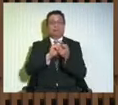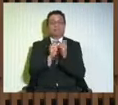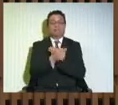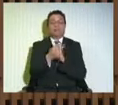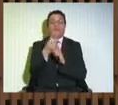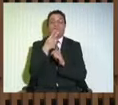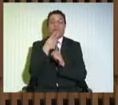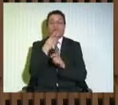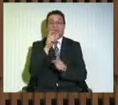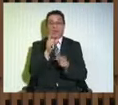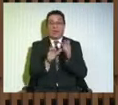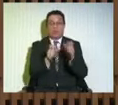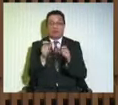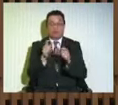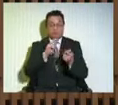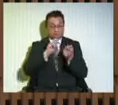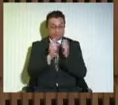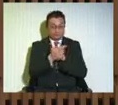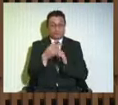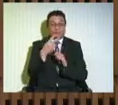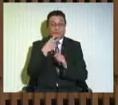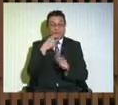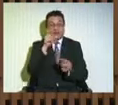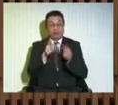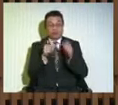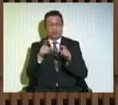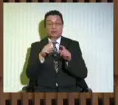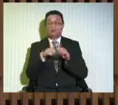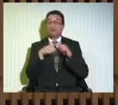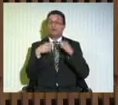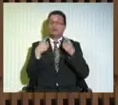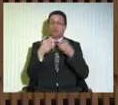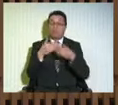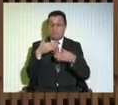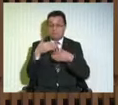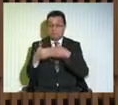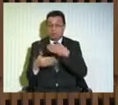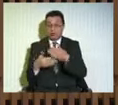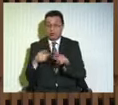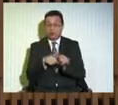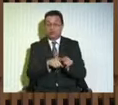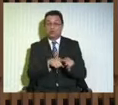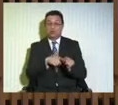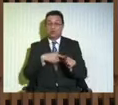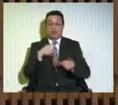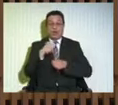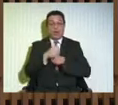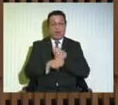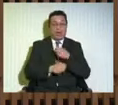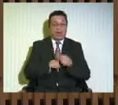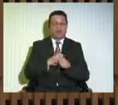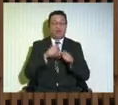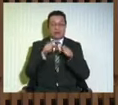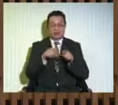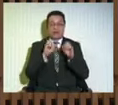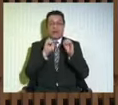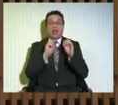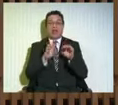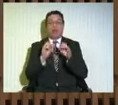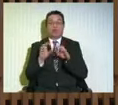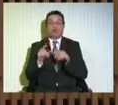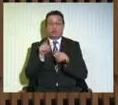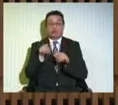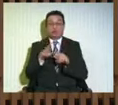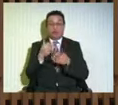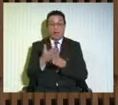las personas. Y transformar la vida de las personas a lo largo de un proceso, a lo largo de unos años, que es su educación. Desde que